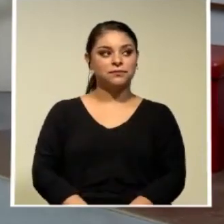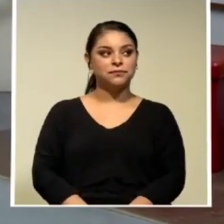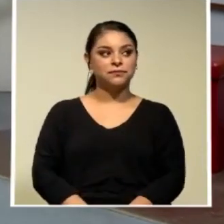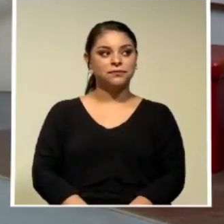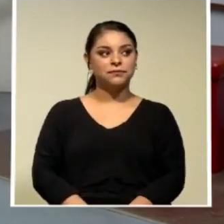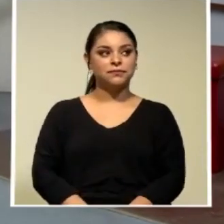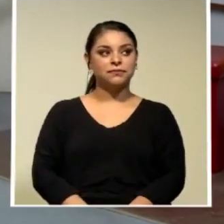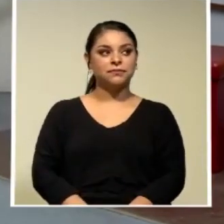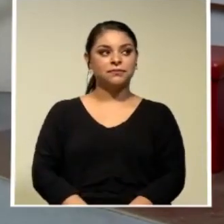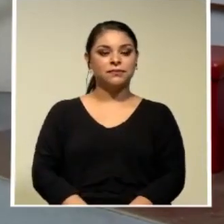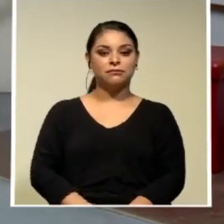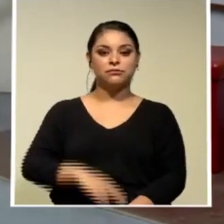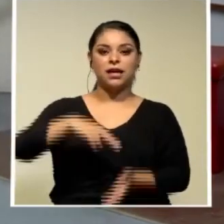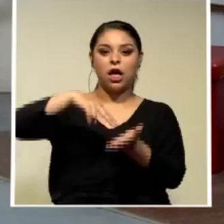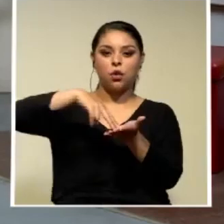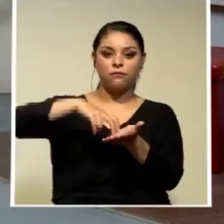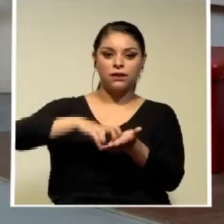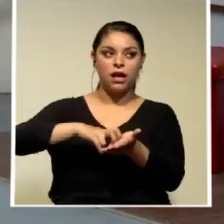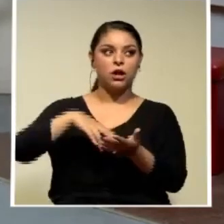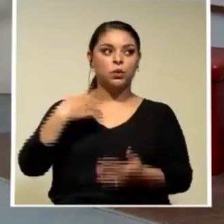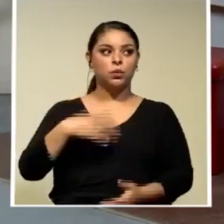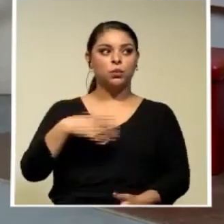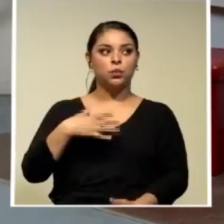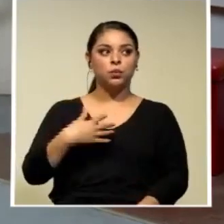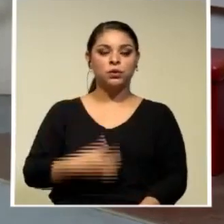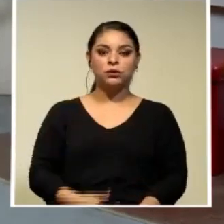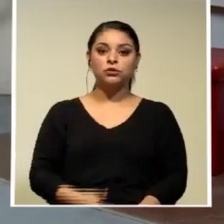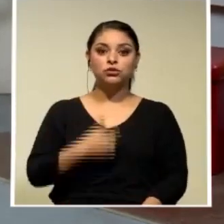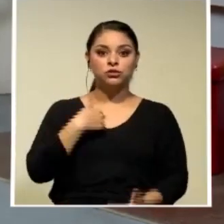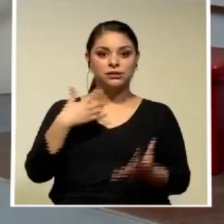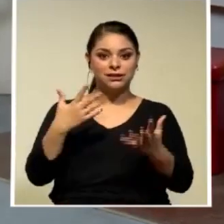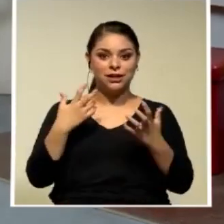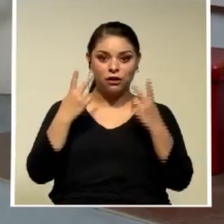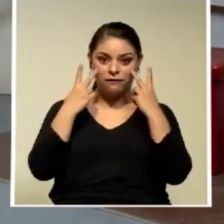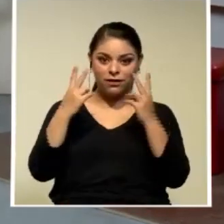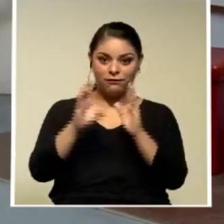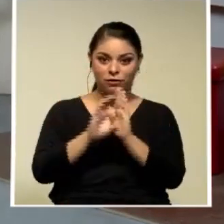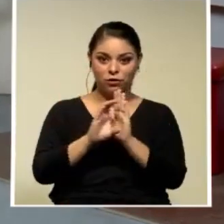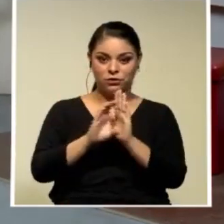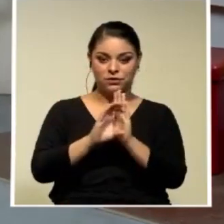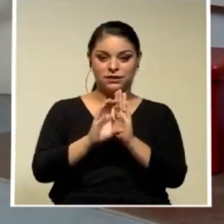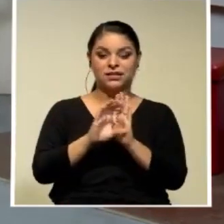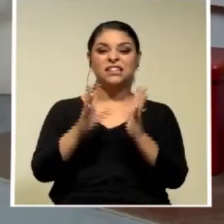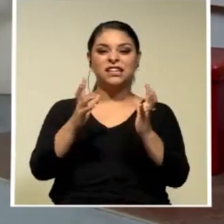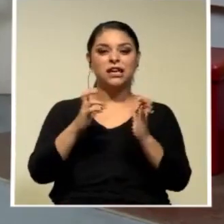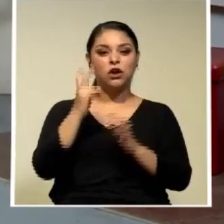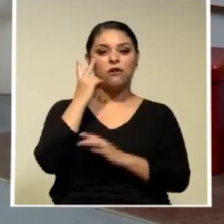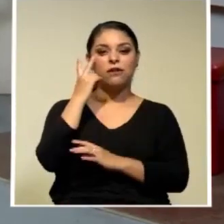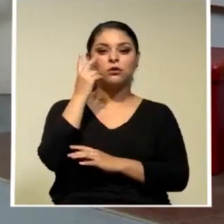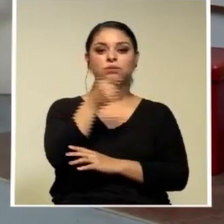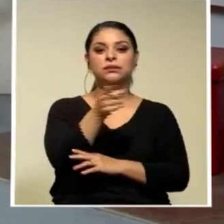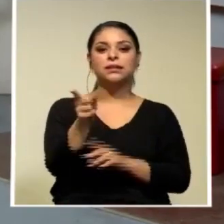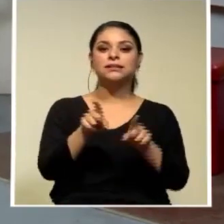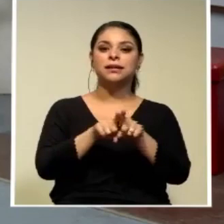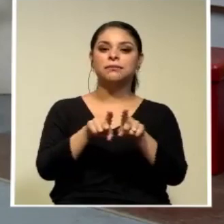a doblar. Uy, yo quiero ver esas fotos. Vamos a ver. Y hasta quiero ver que están